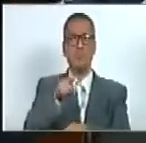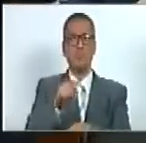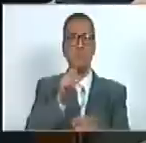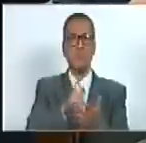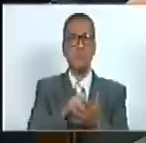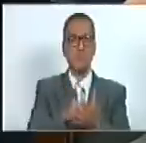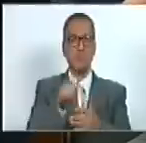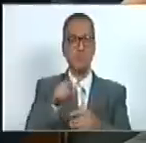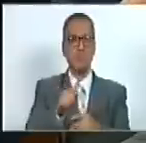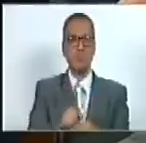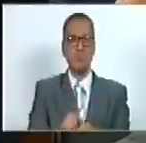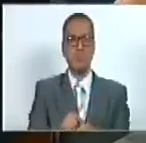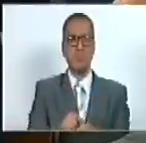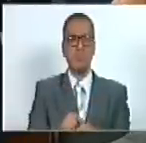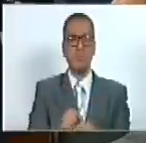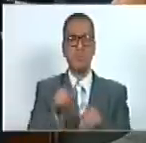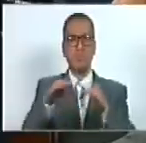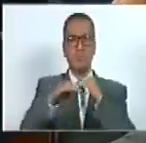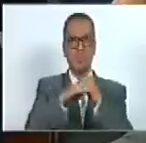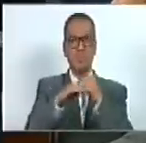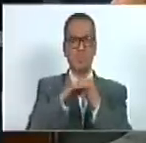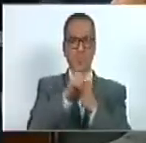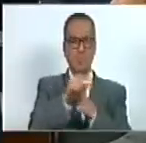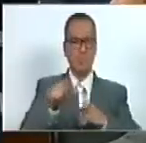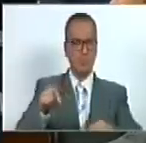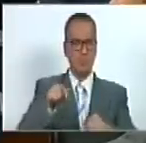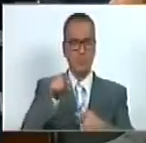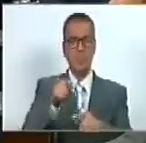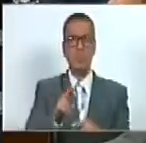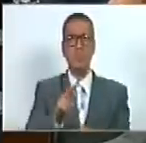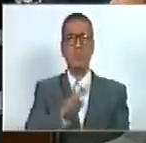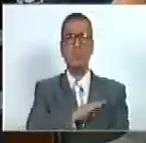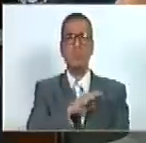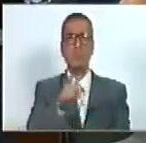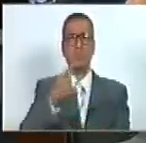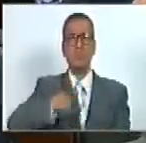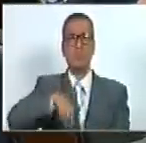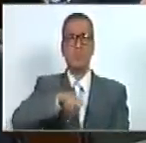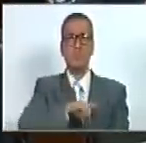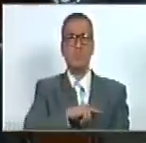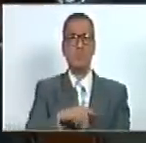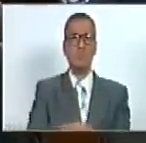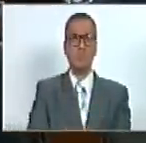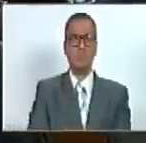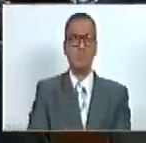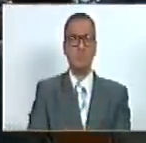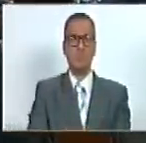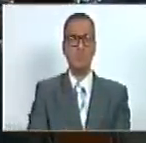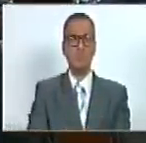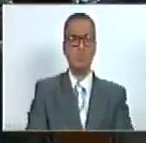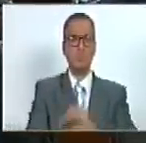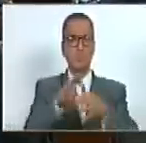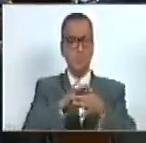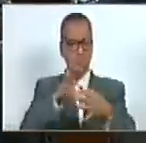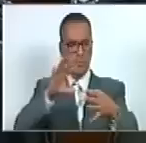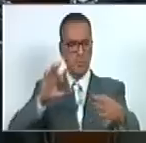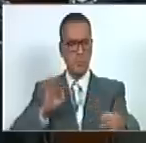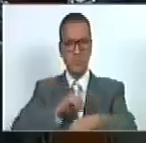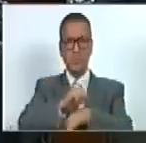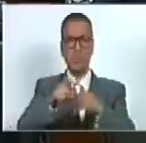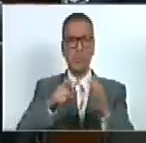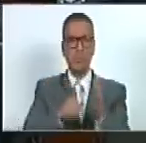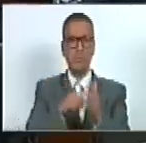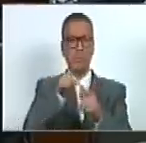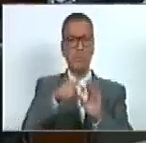y conceptos muy parecidos a las visiones totalitarias. Nosotros nos separamos totalmente y lo